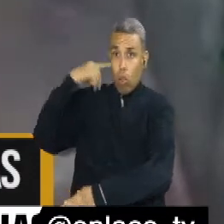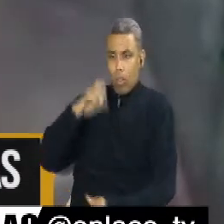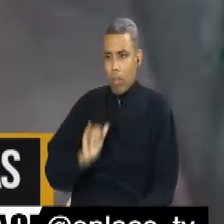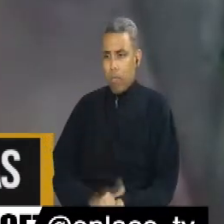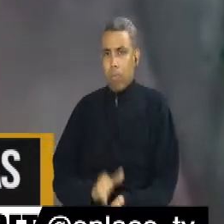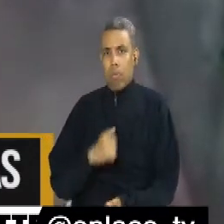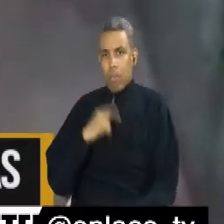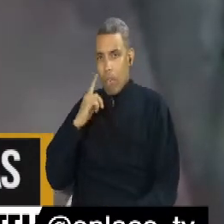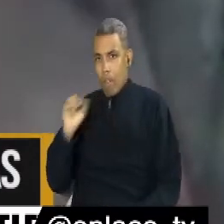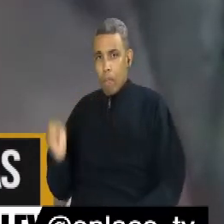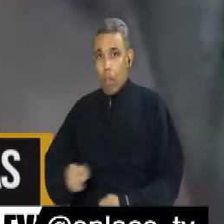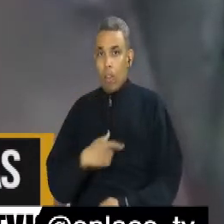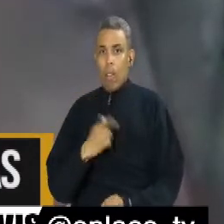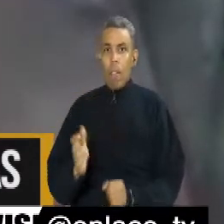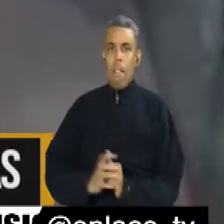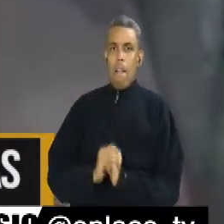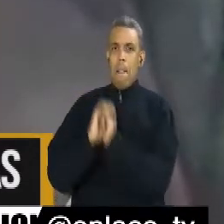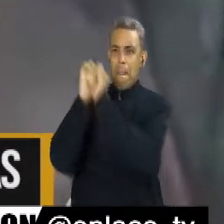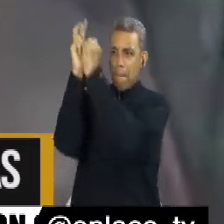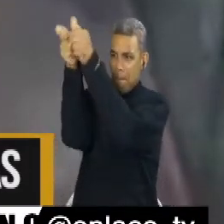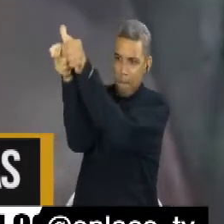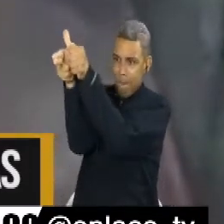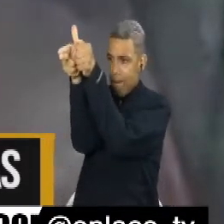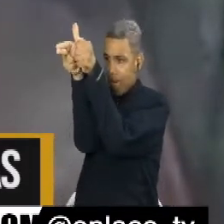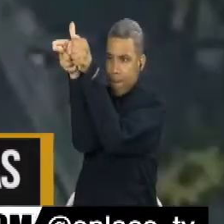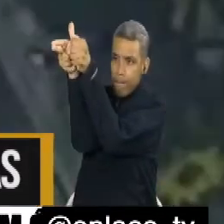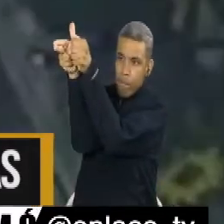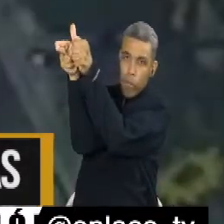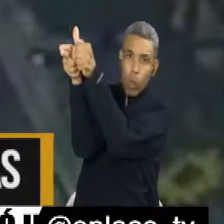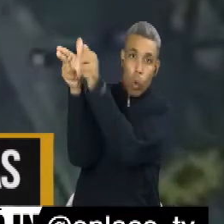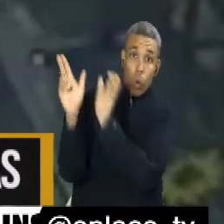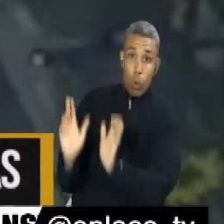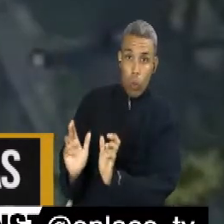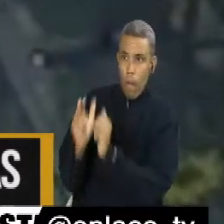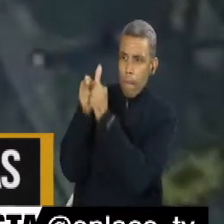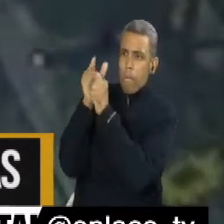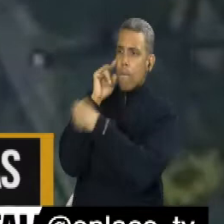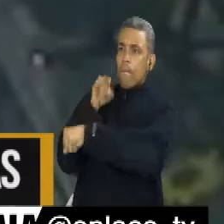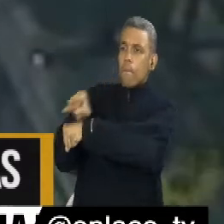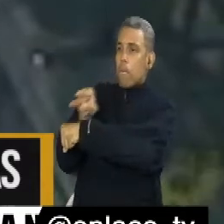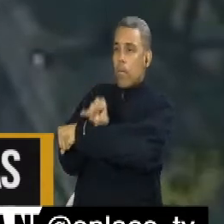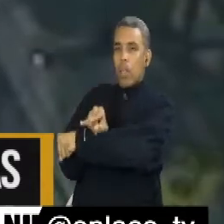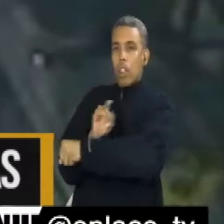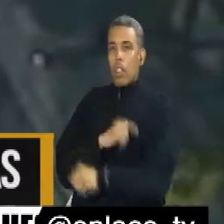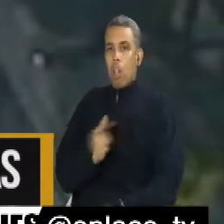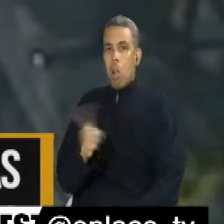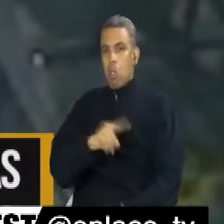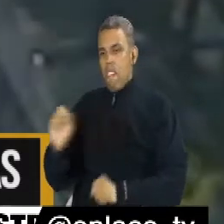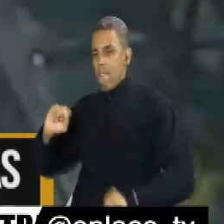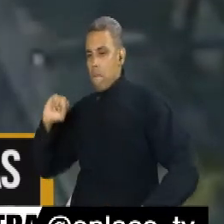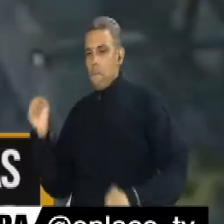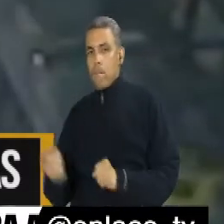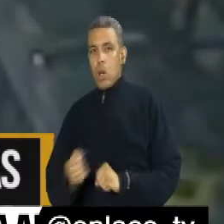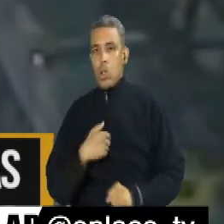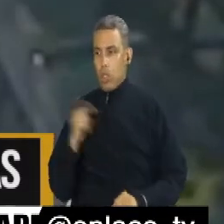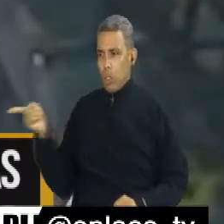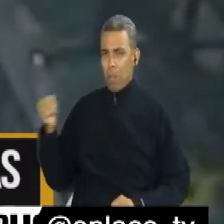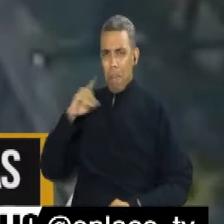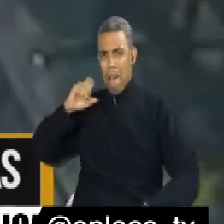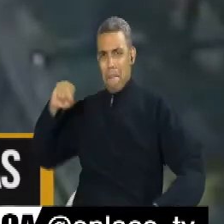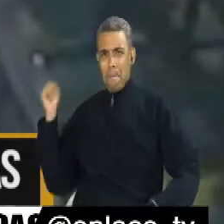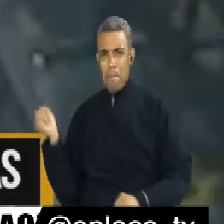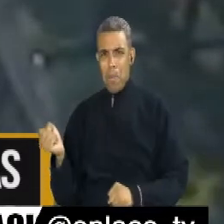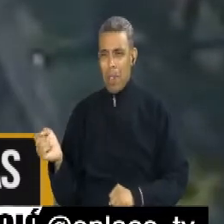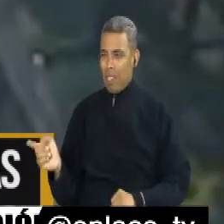para que no hagan ningún movimiento que los pueda delatar, mientras que el otro ladrón, bajo la mirada sorpresiva, saca un hacha y rompe